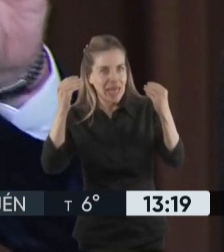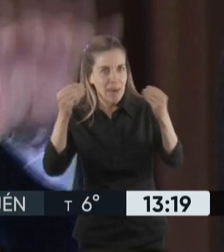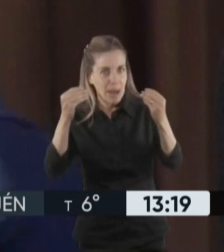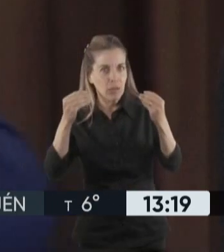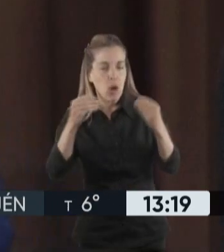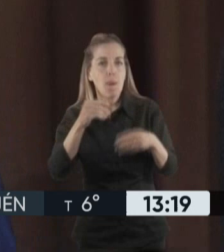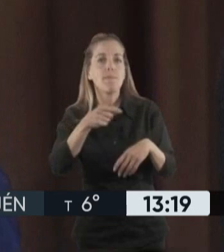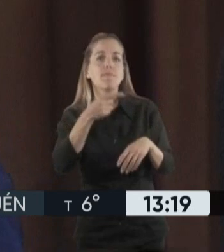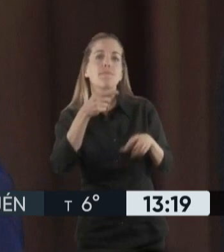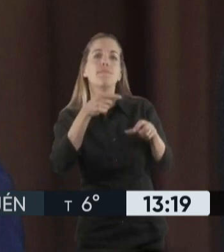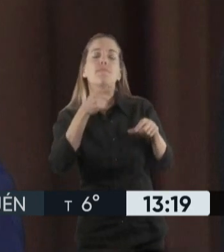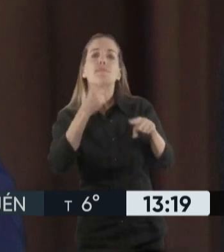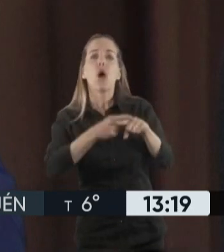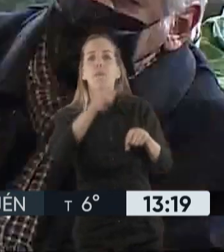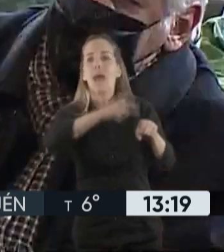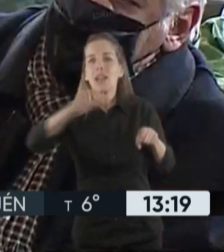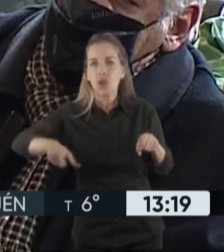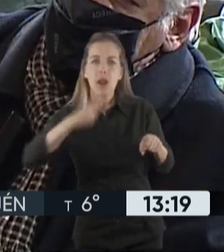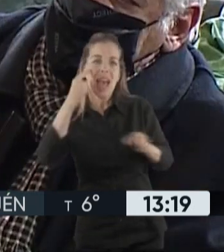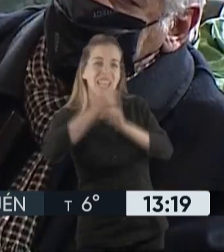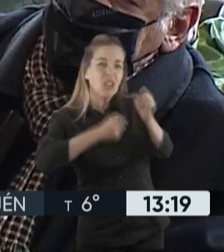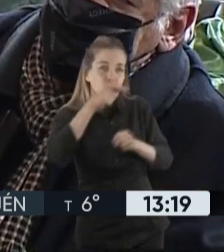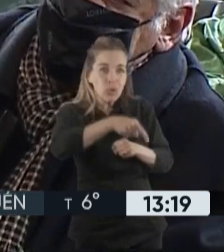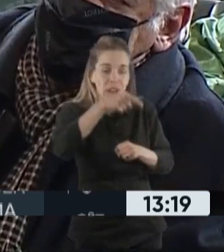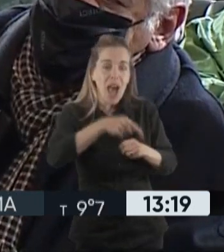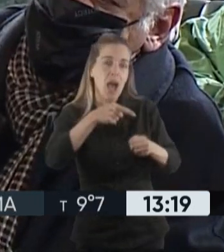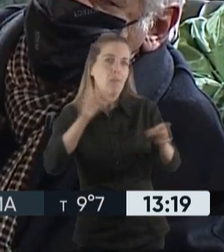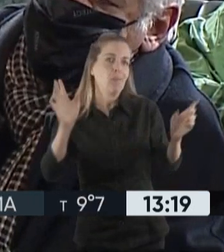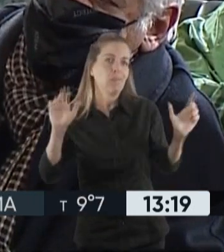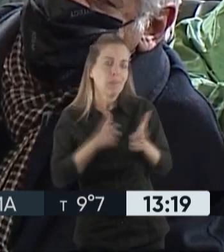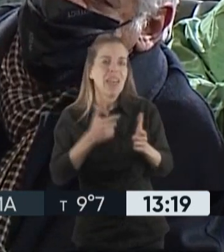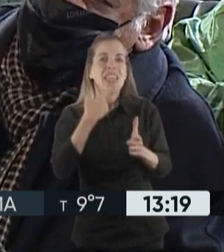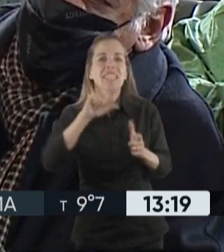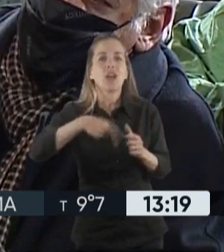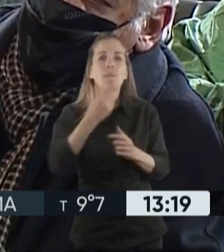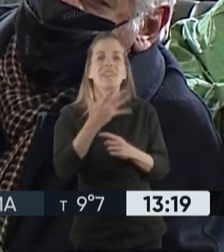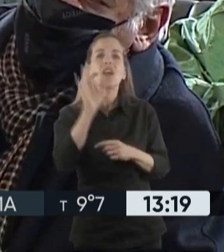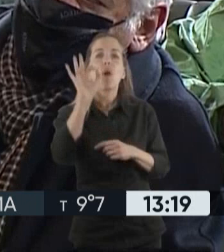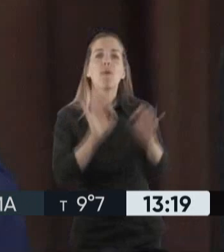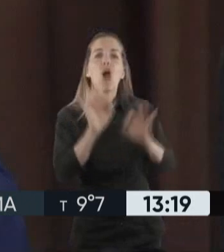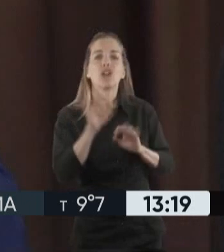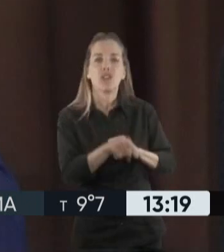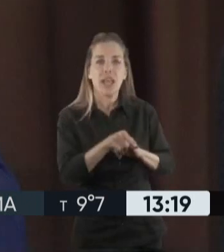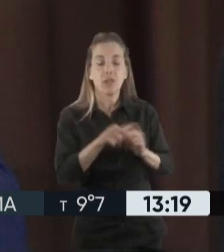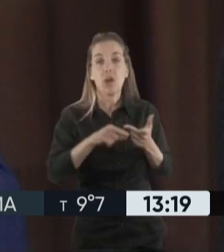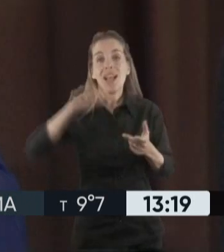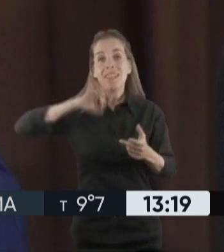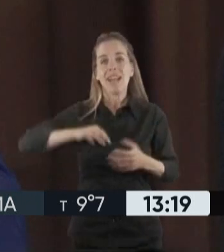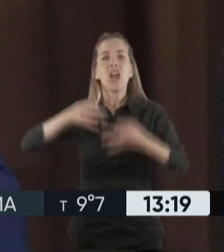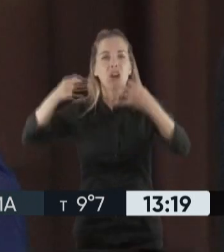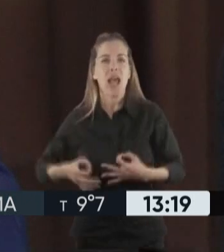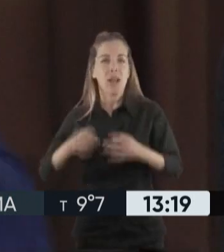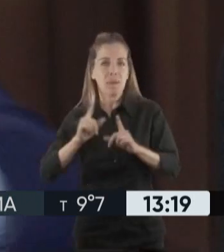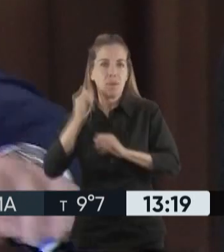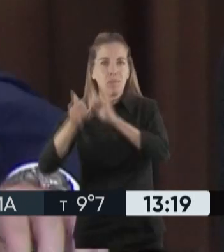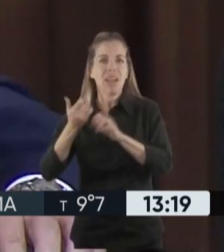Bruto Industrial per cápita retrocedió al 17,5%. El salario real, como dije